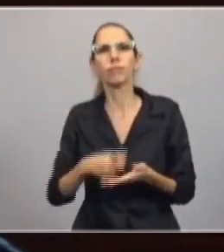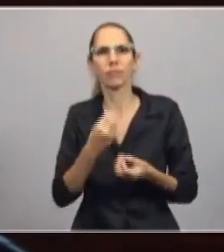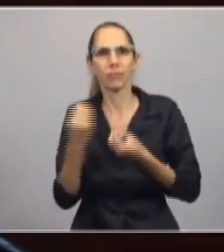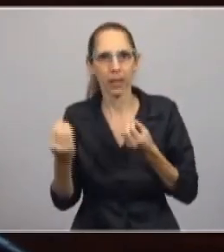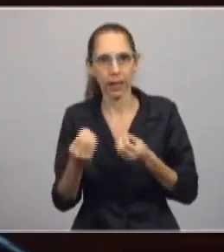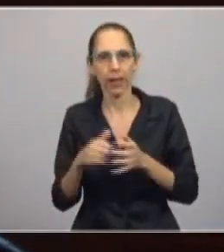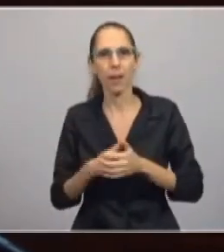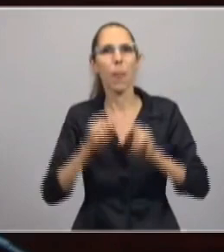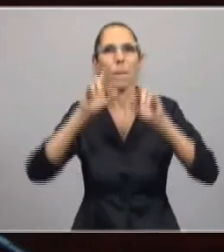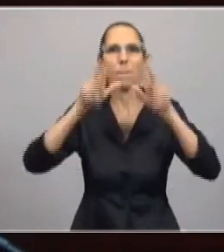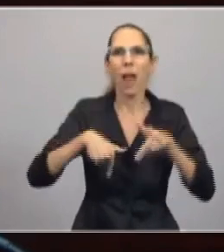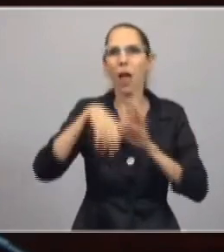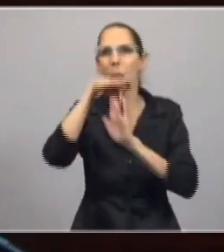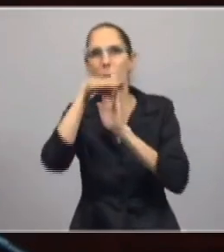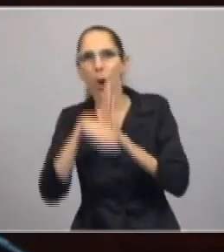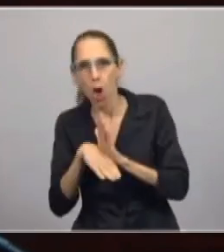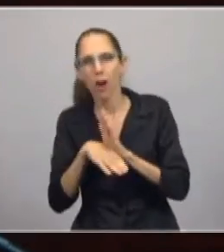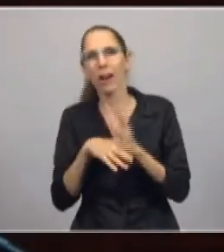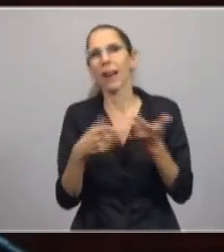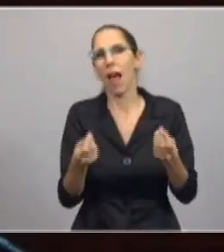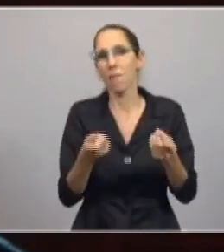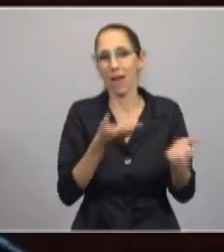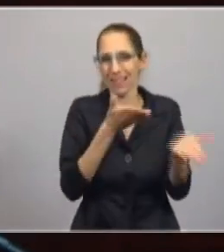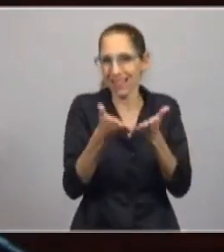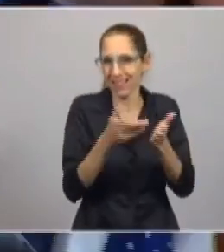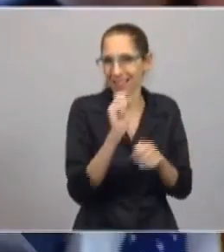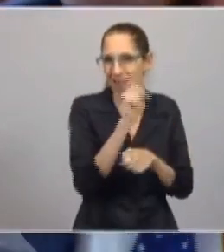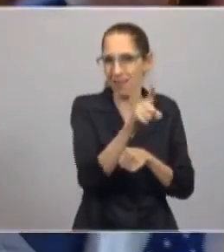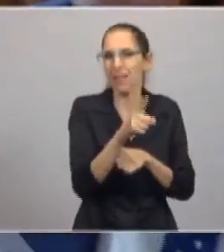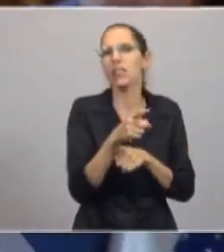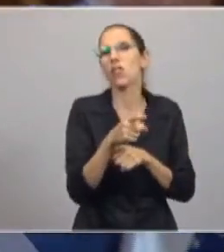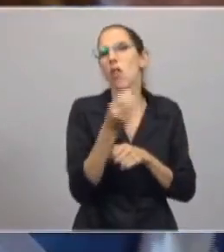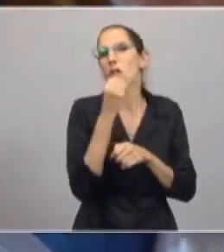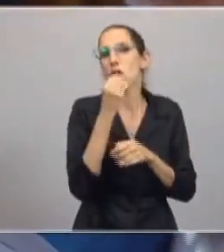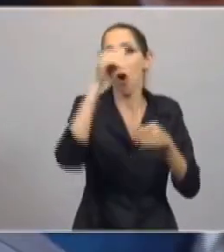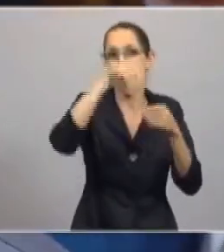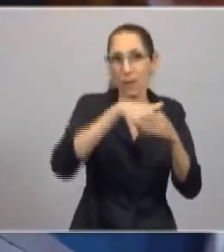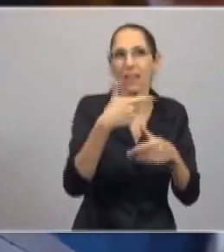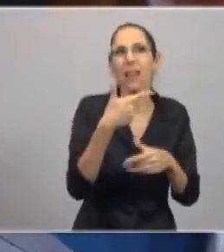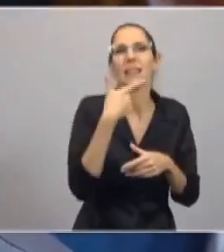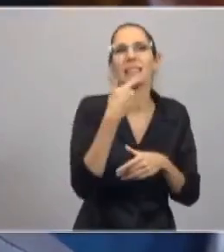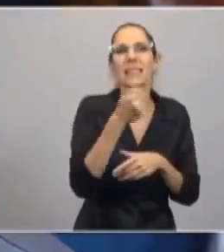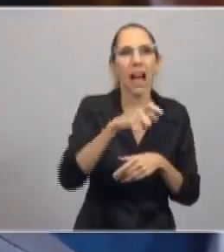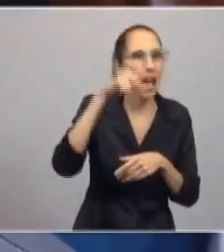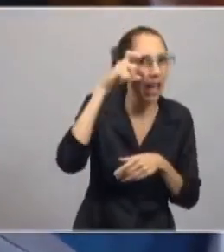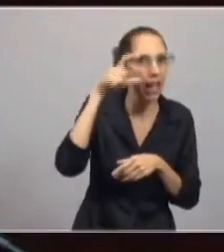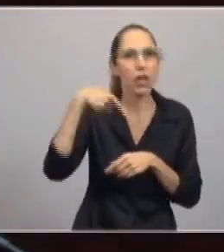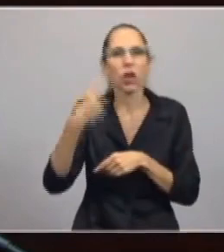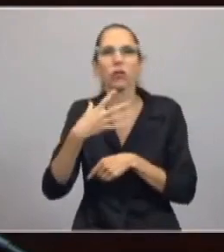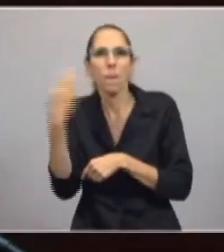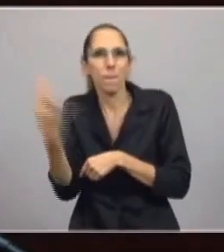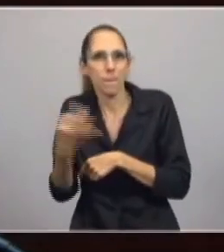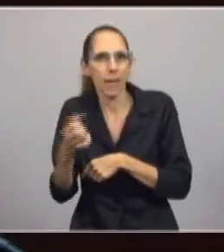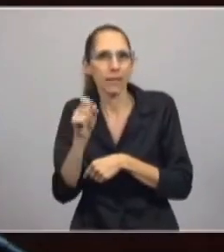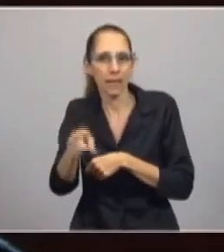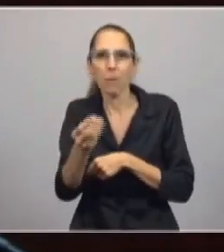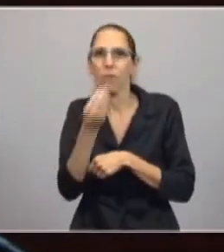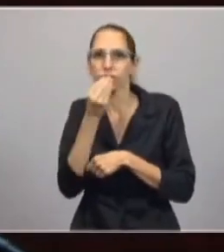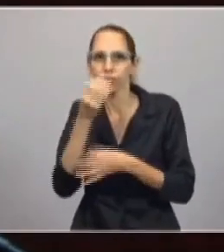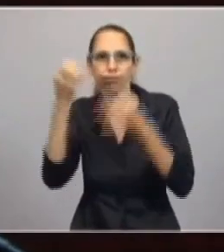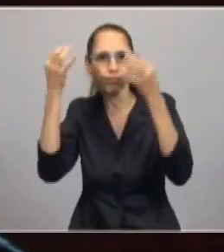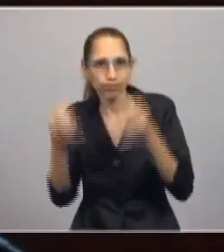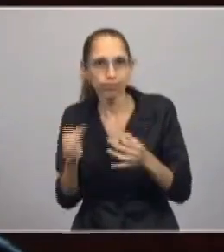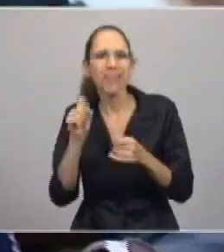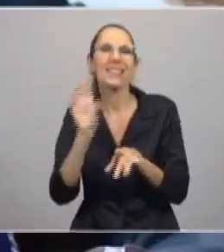los programas del Servicio Alimentario Escolar, SAE, y el Módulo Extraordinario para la Seguridad Alimentaria,